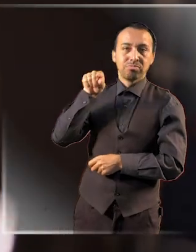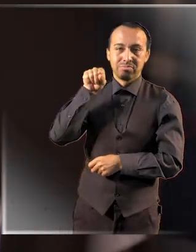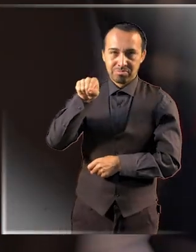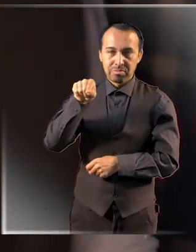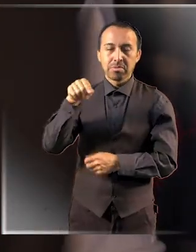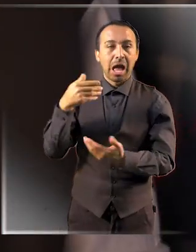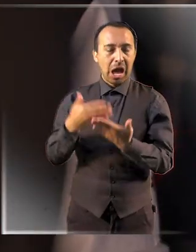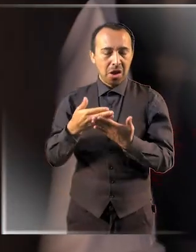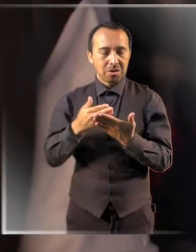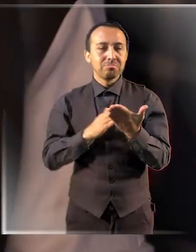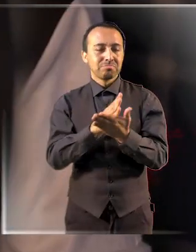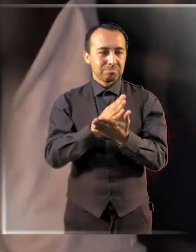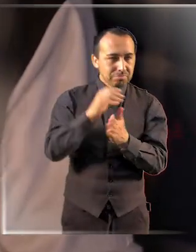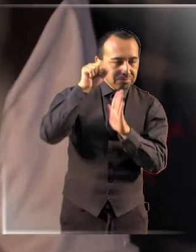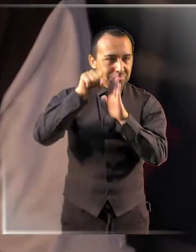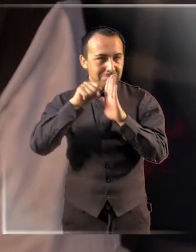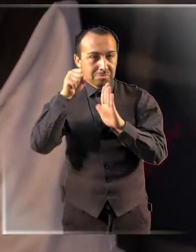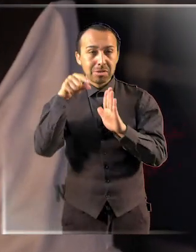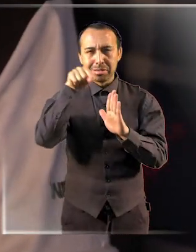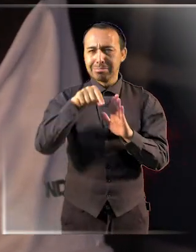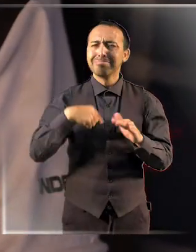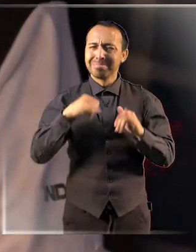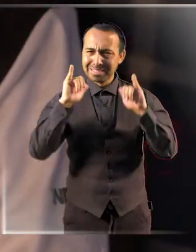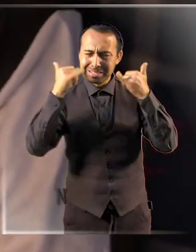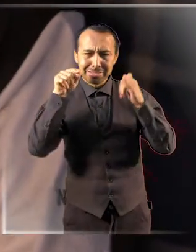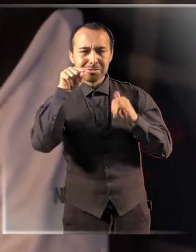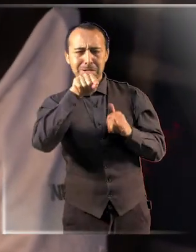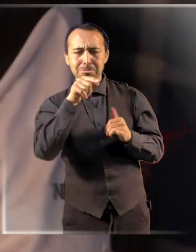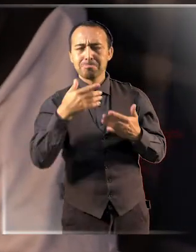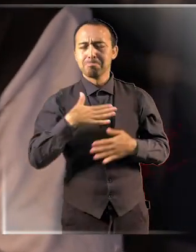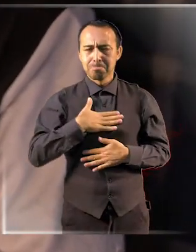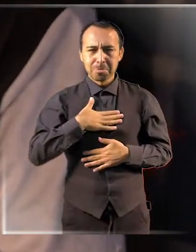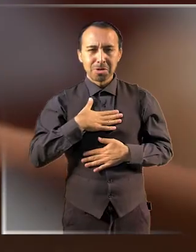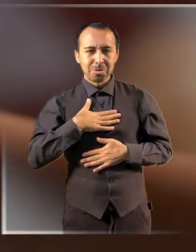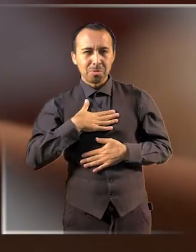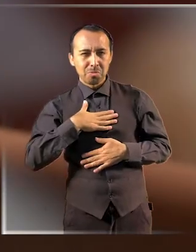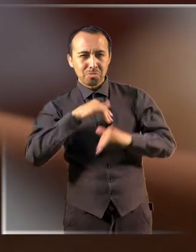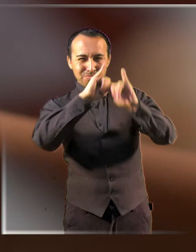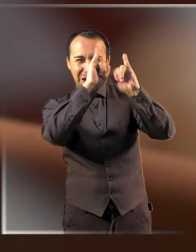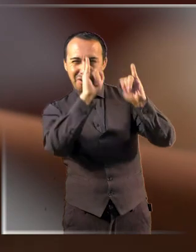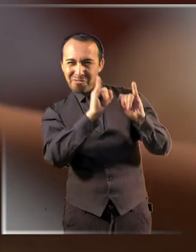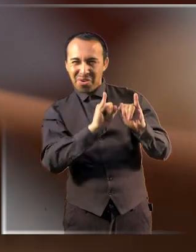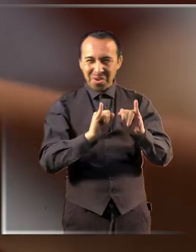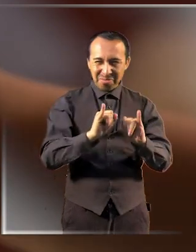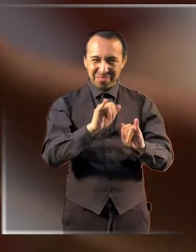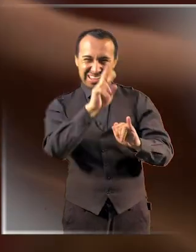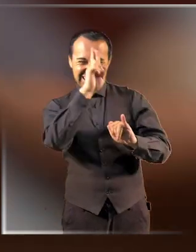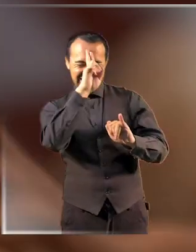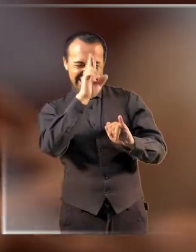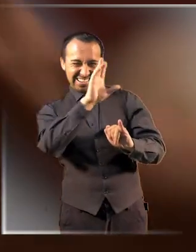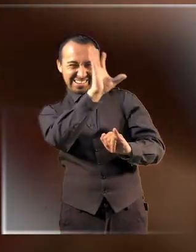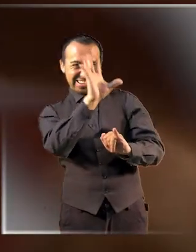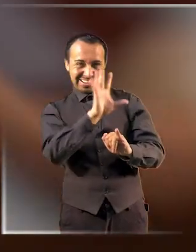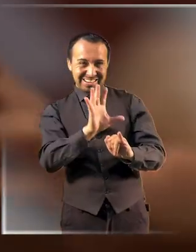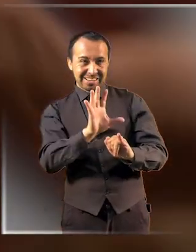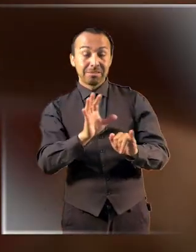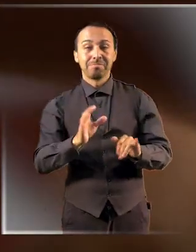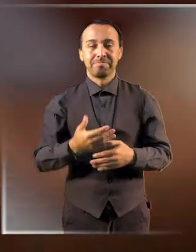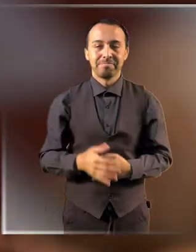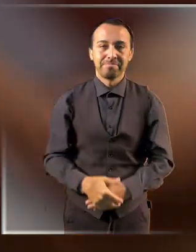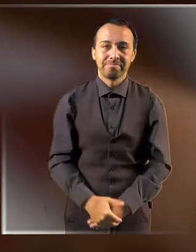Ahora como un TikTok. Este es sin sonido porque es como un efecto. Emanuel deja su celular en el aro de